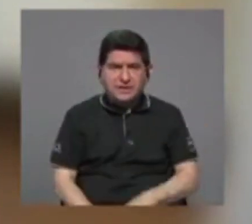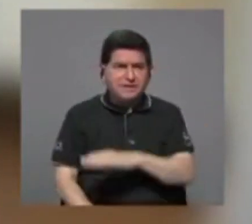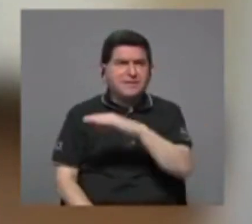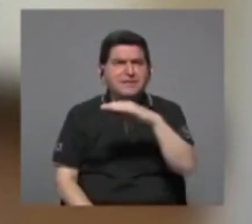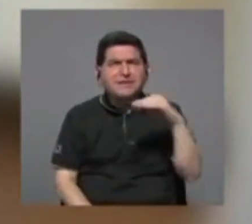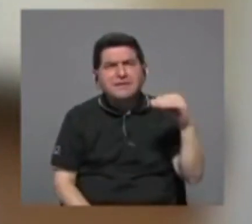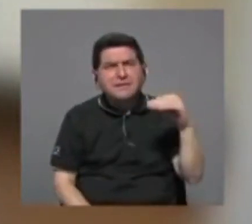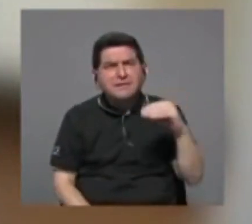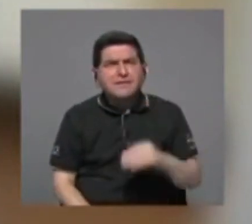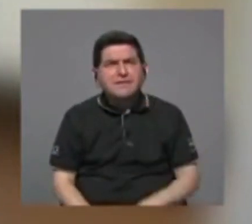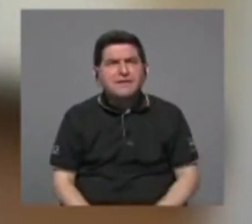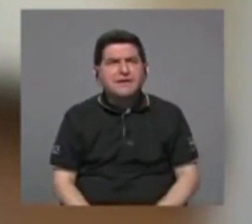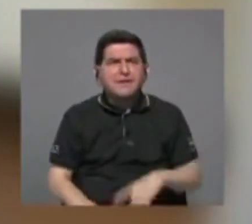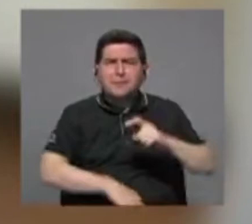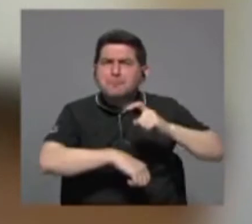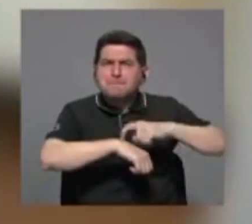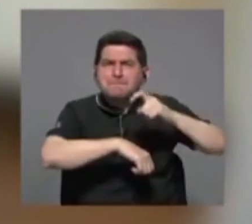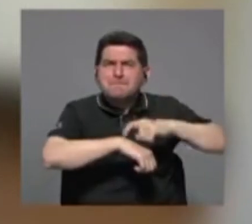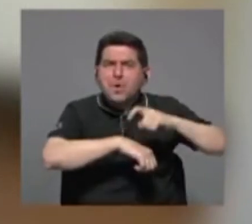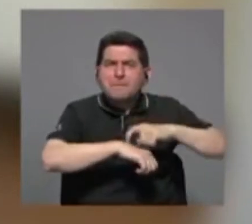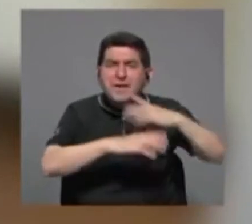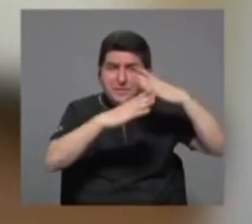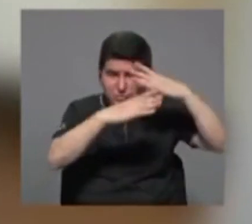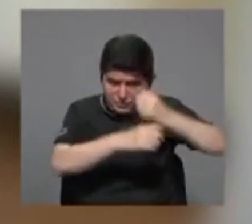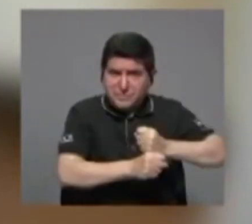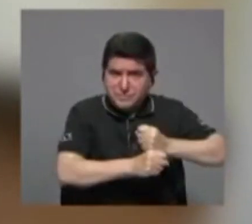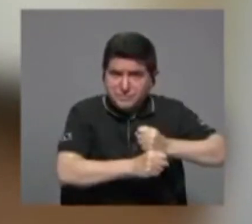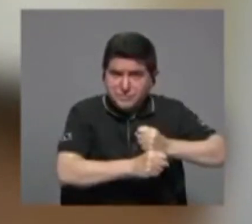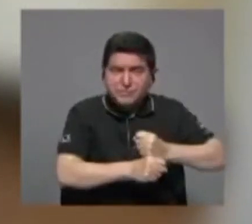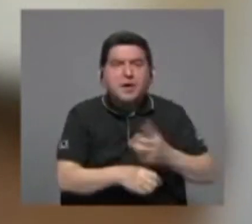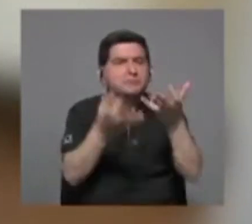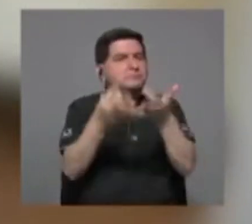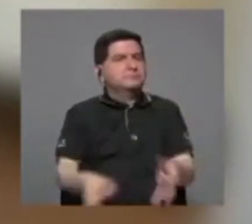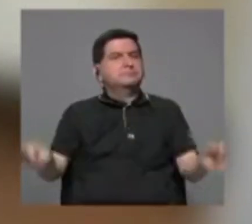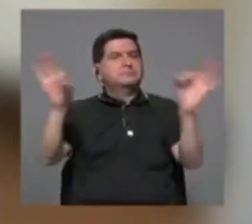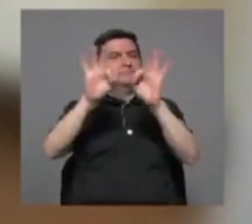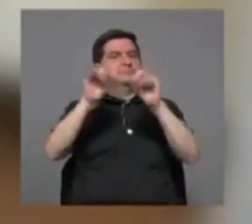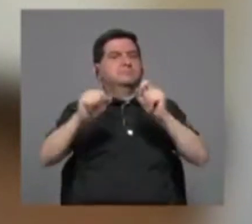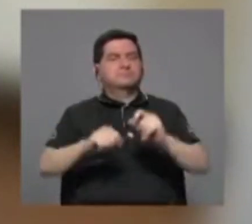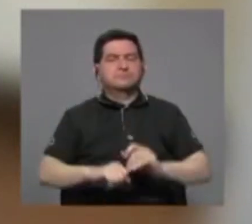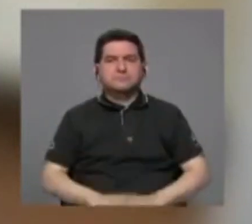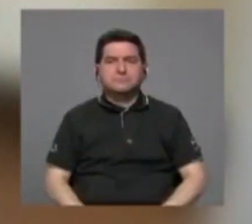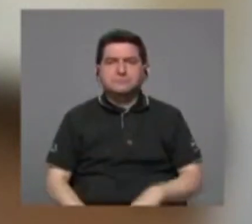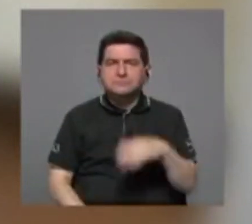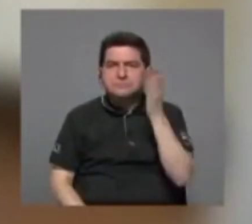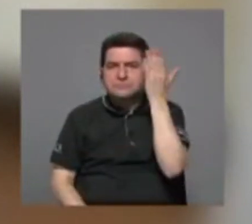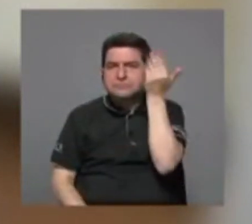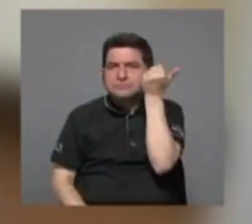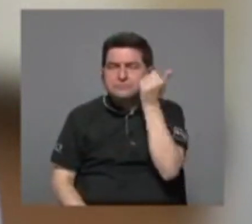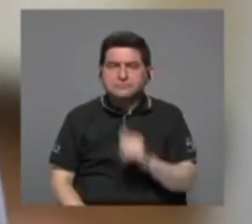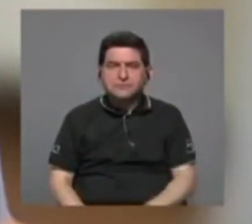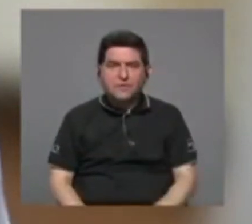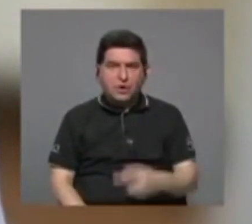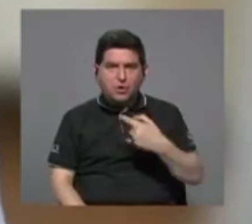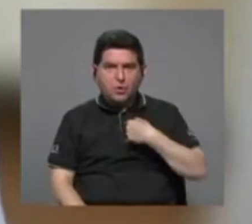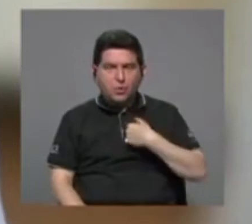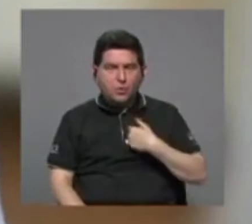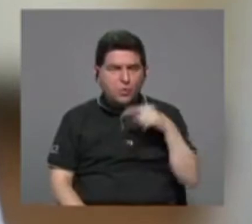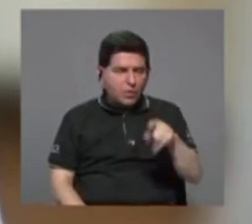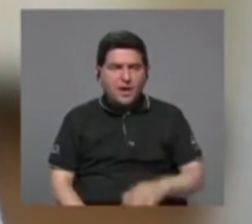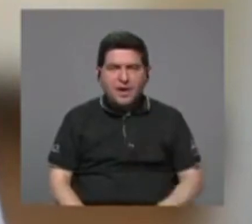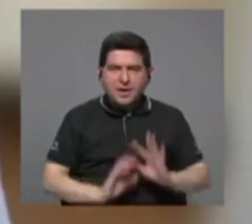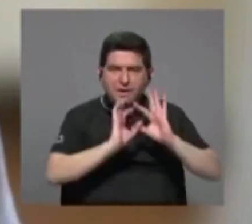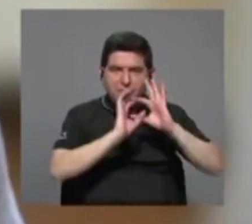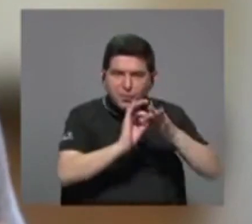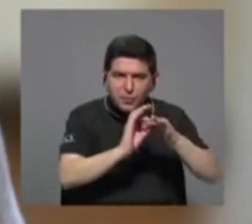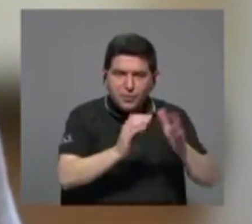Y ese momento de síntesis es sumamente importante porque es el donde uno hilvana las